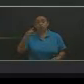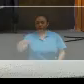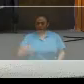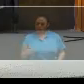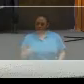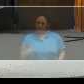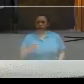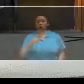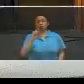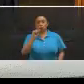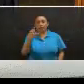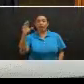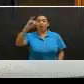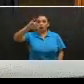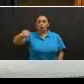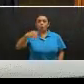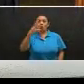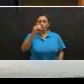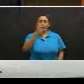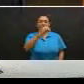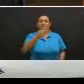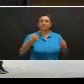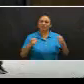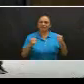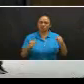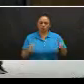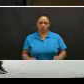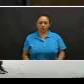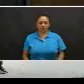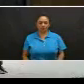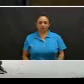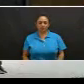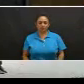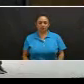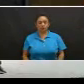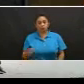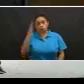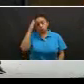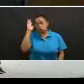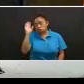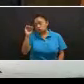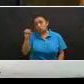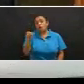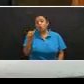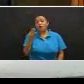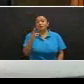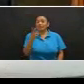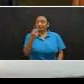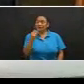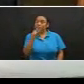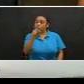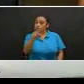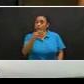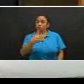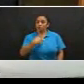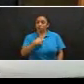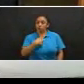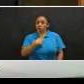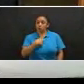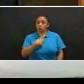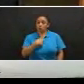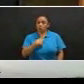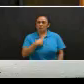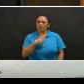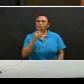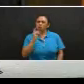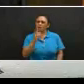hizo. Algo mal creado, ¿verdad? Yo no sé cuántas veces tú y yo hemos sido mal creados con